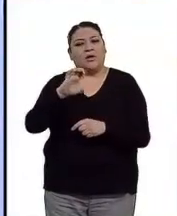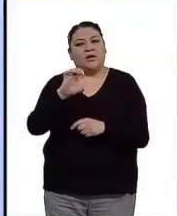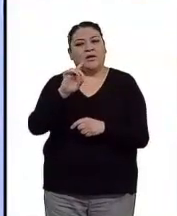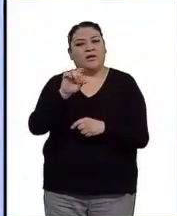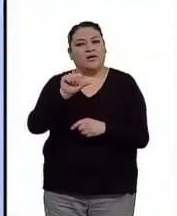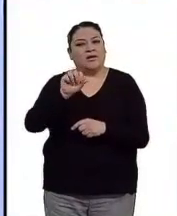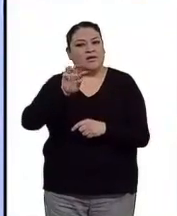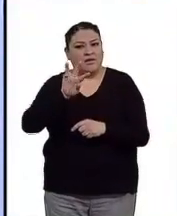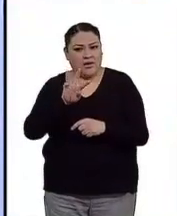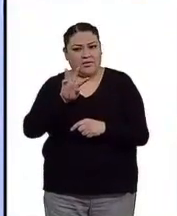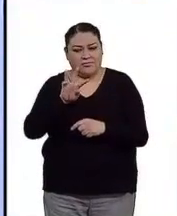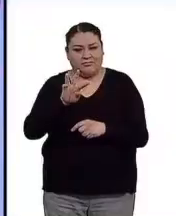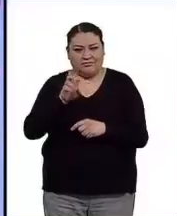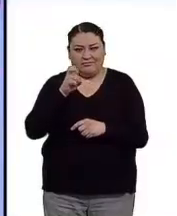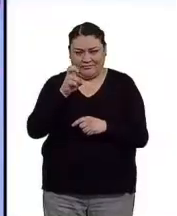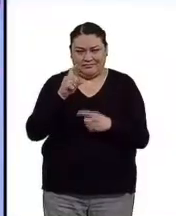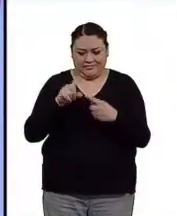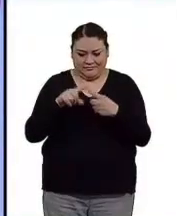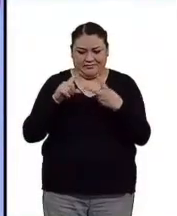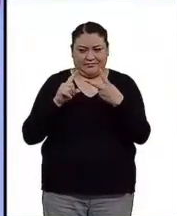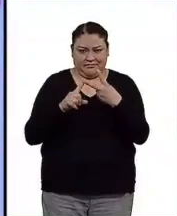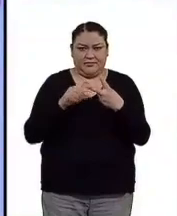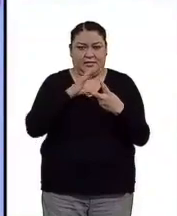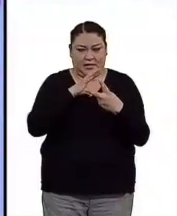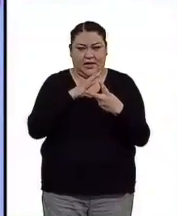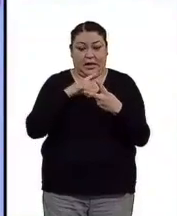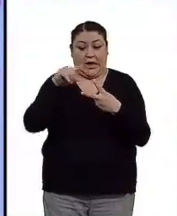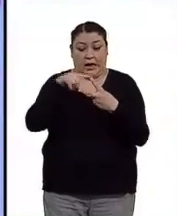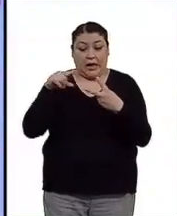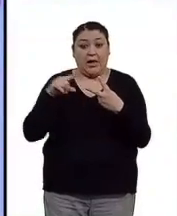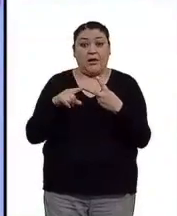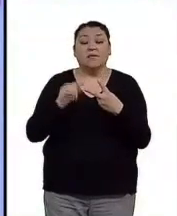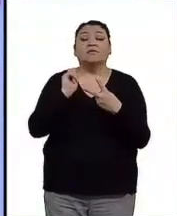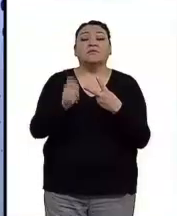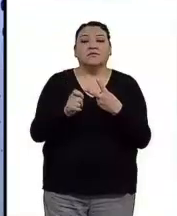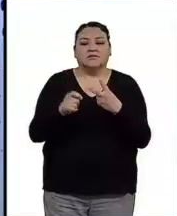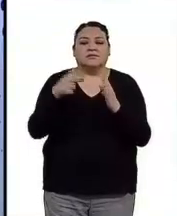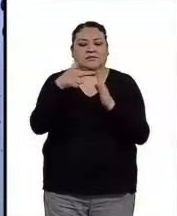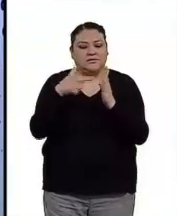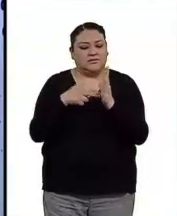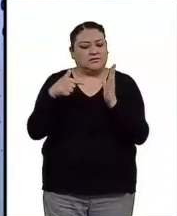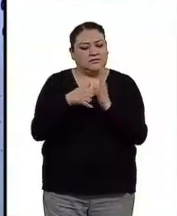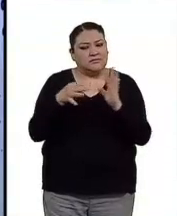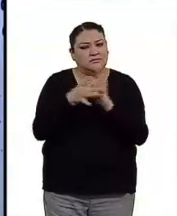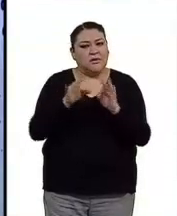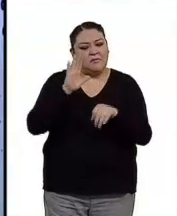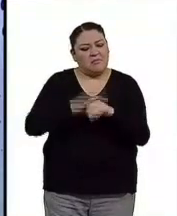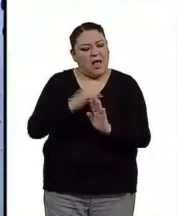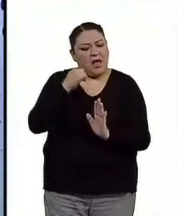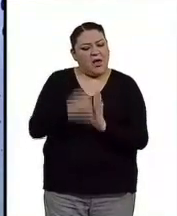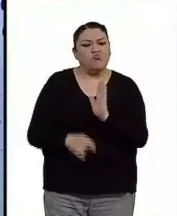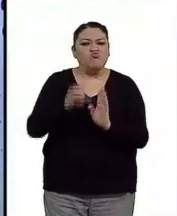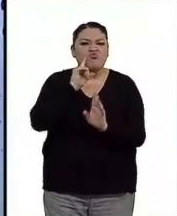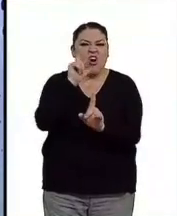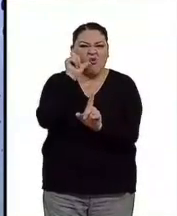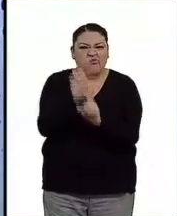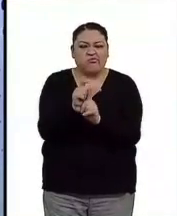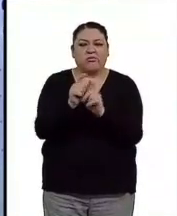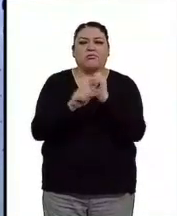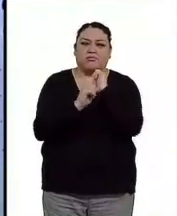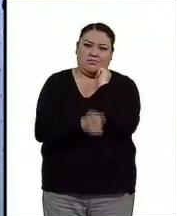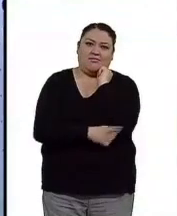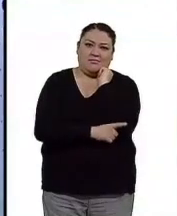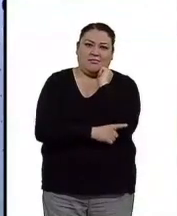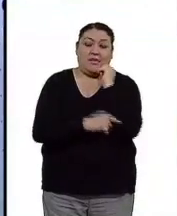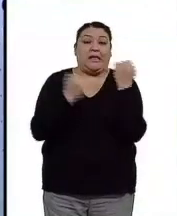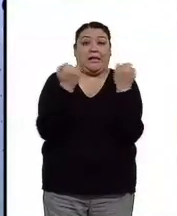todas las formas de discriminación contra la mujer, en donde establece todavía una protección mucho más amplia para la maternidad y también